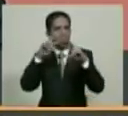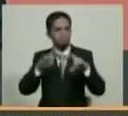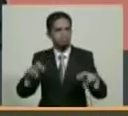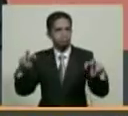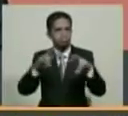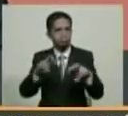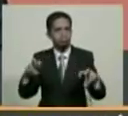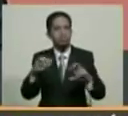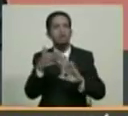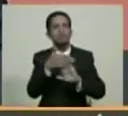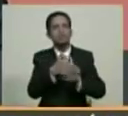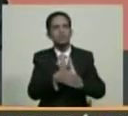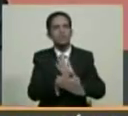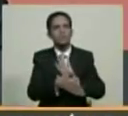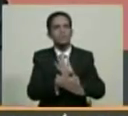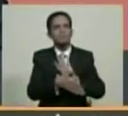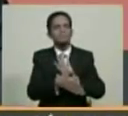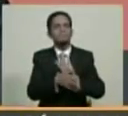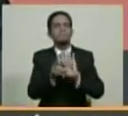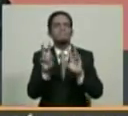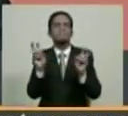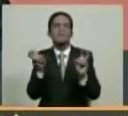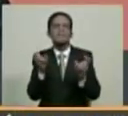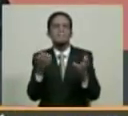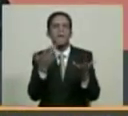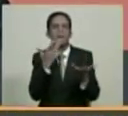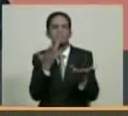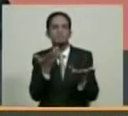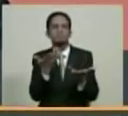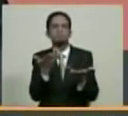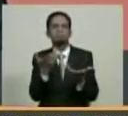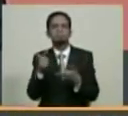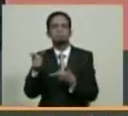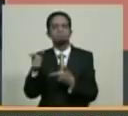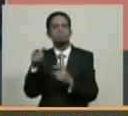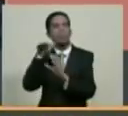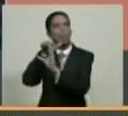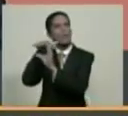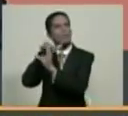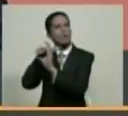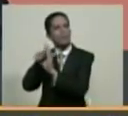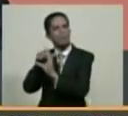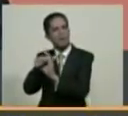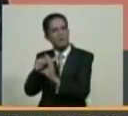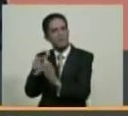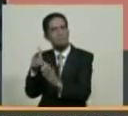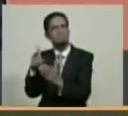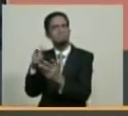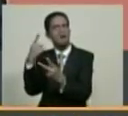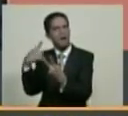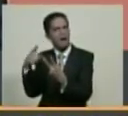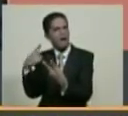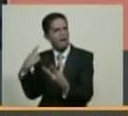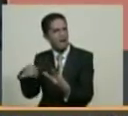lo que tiene que ver con el tema de la reposición de inventarios, de la materia prima,